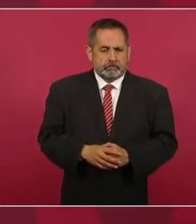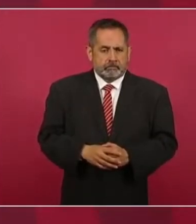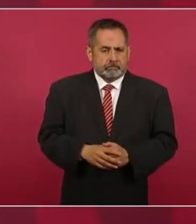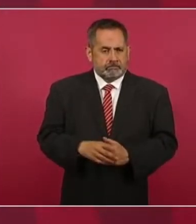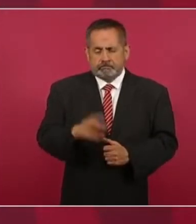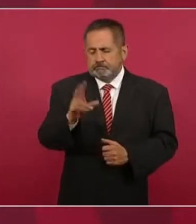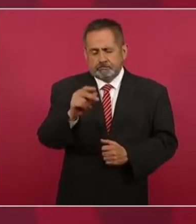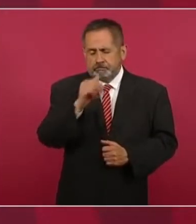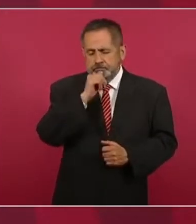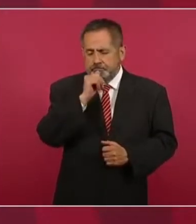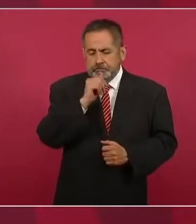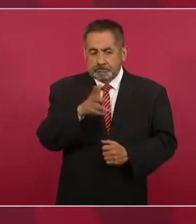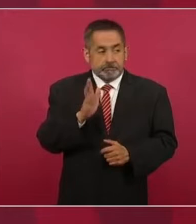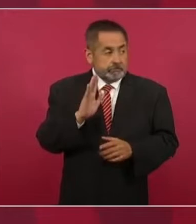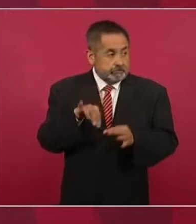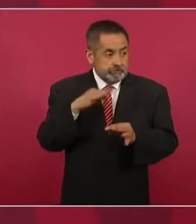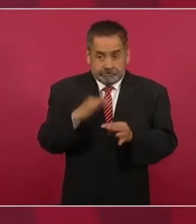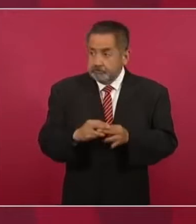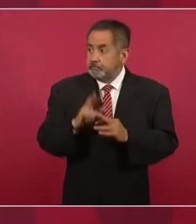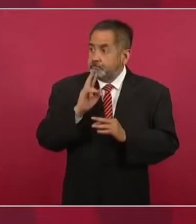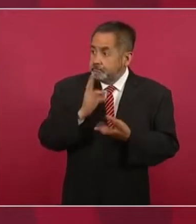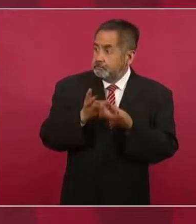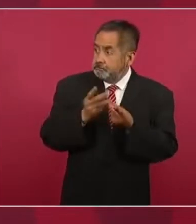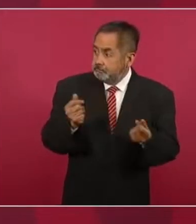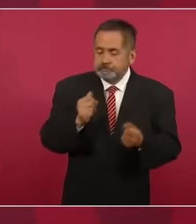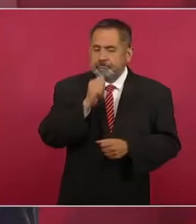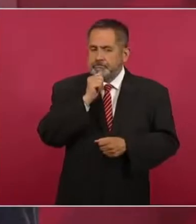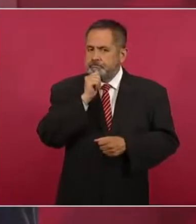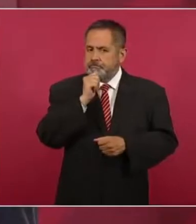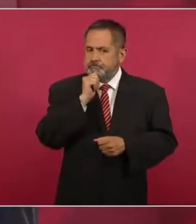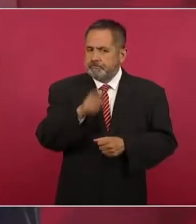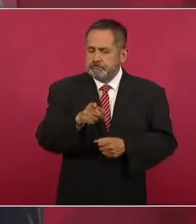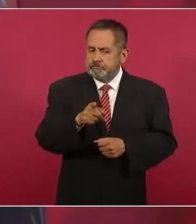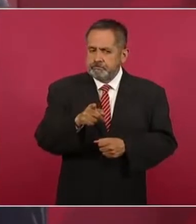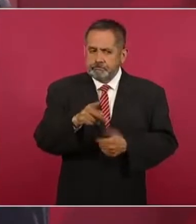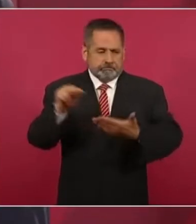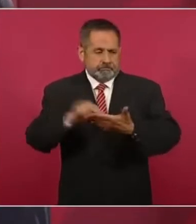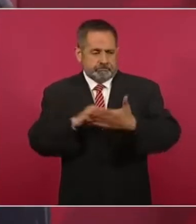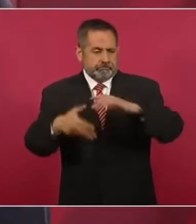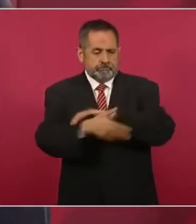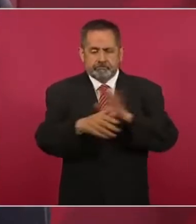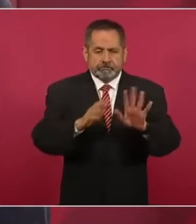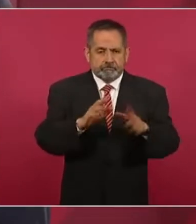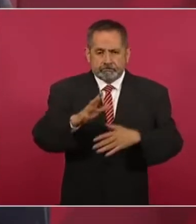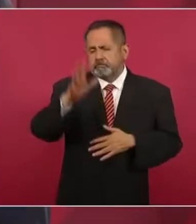no se tiene resuelto lo de el convenio. Ya hay un acuerdo